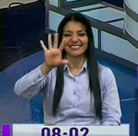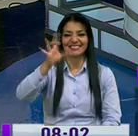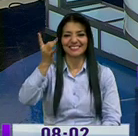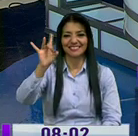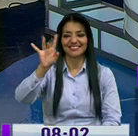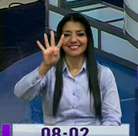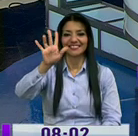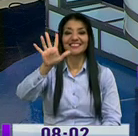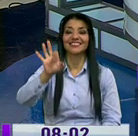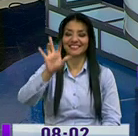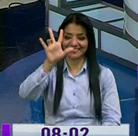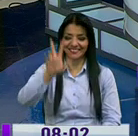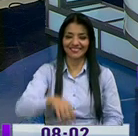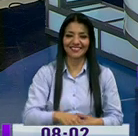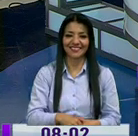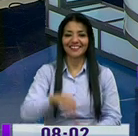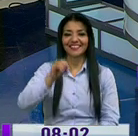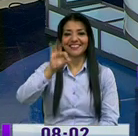098-518-4393,